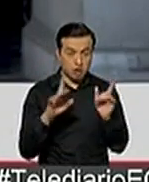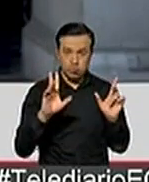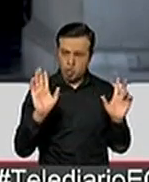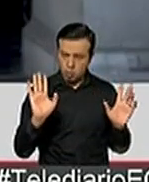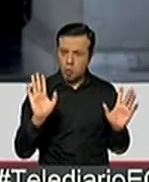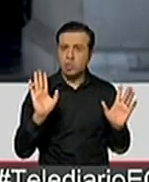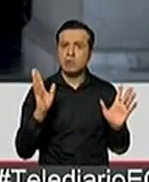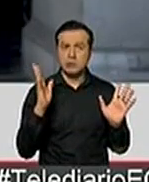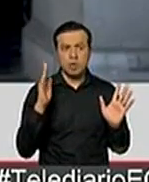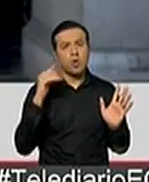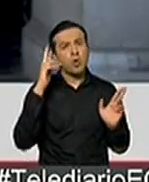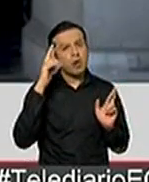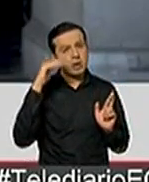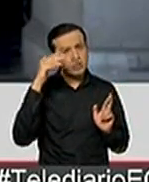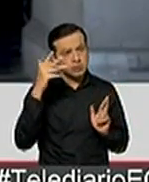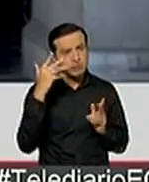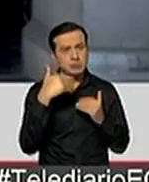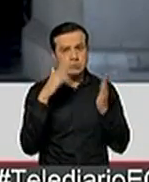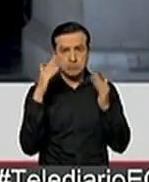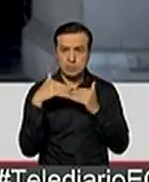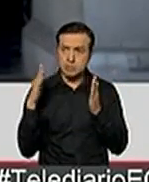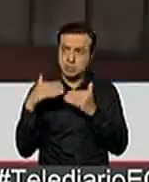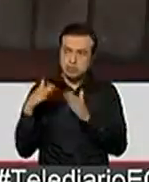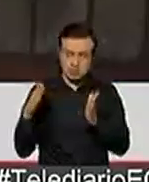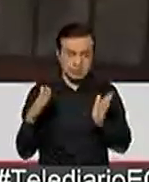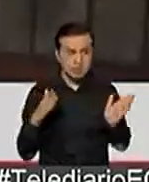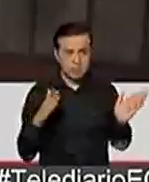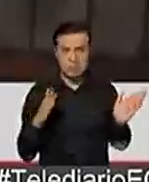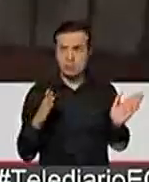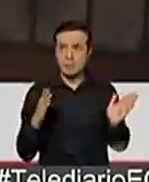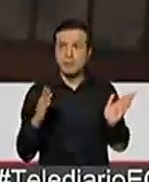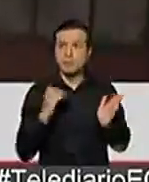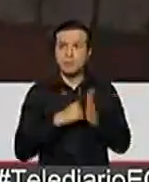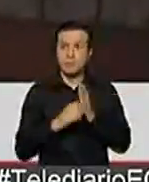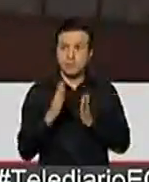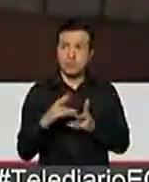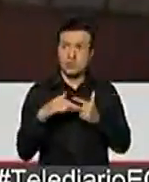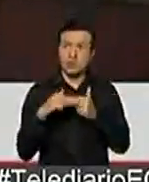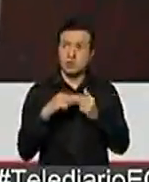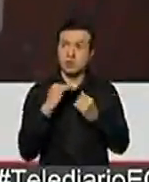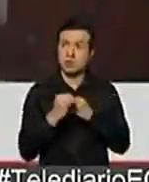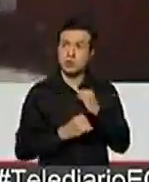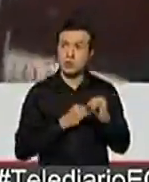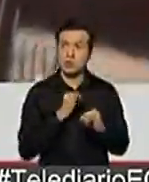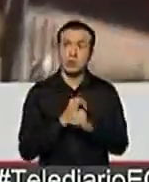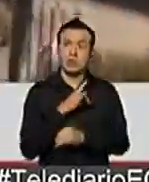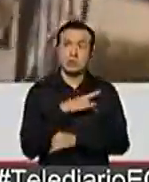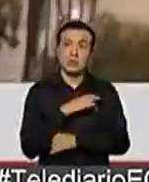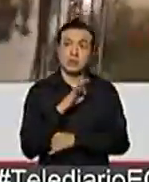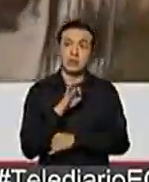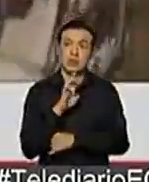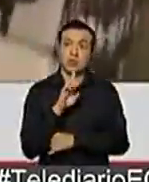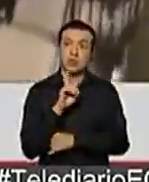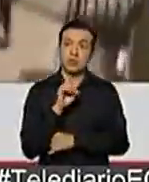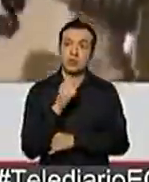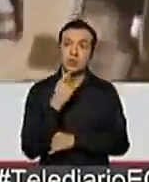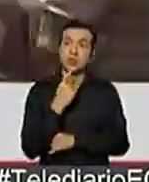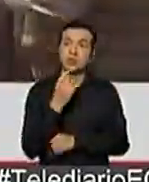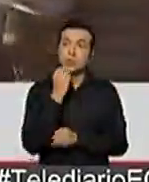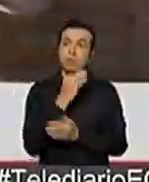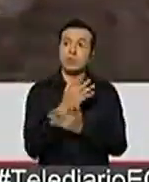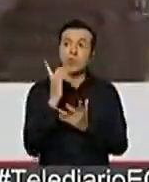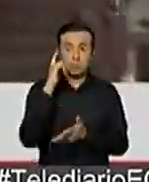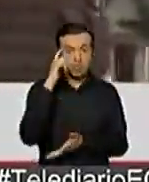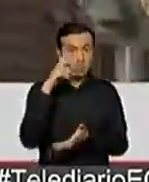también levantar los estados de emergencia. Mientras que el ministro de Relaciones Exteriores de Chile, Teodoro Rivera, confirmó